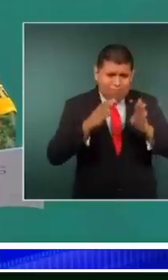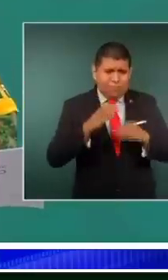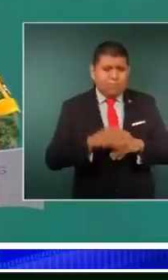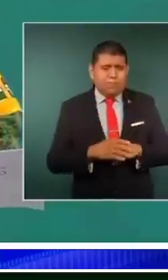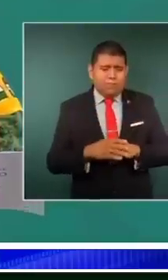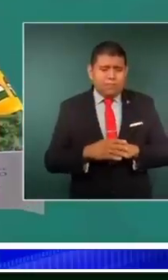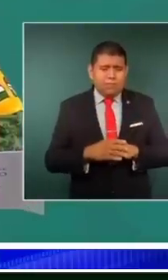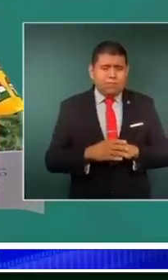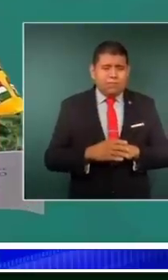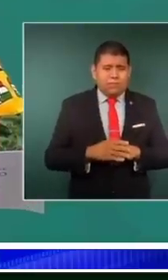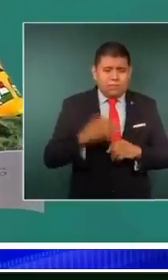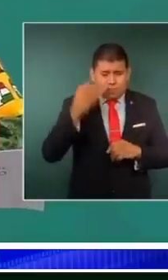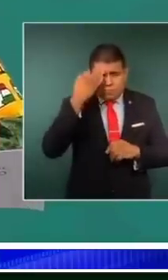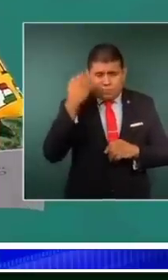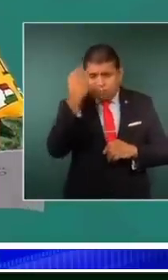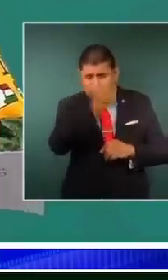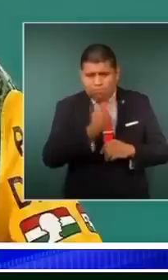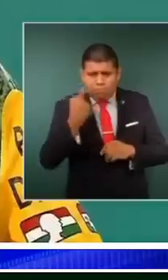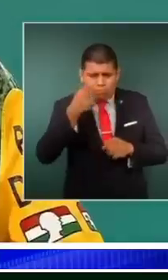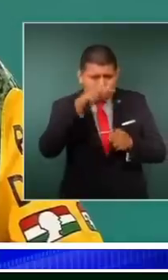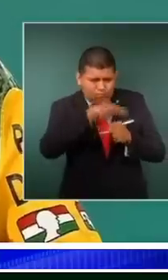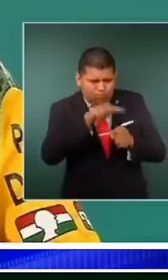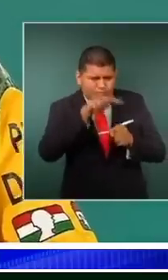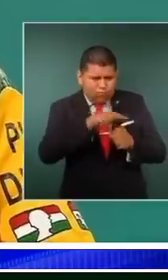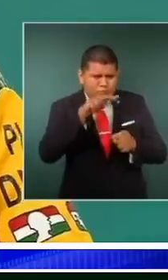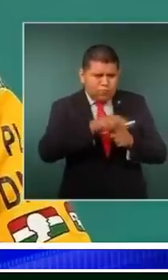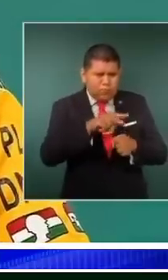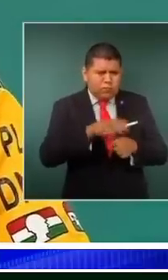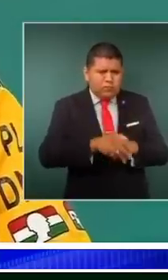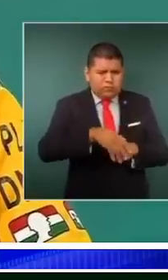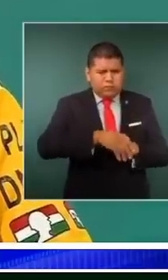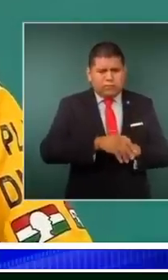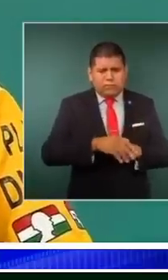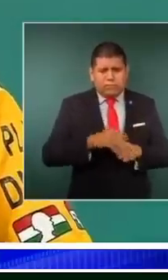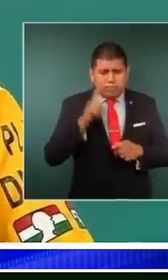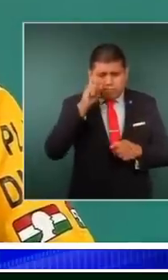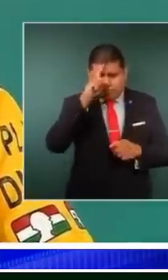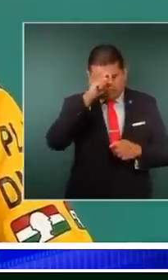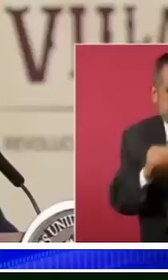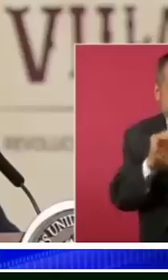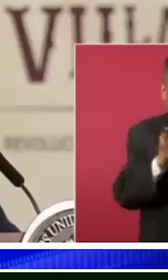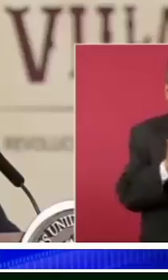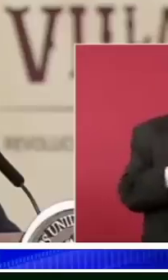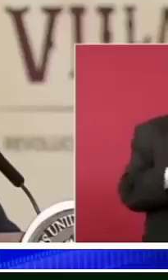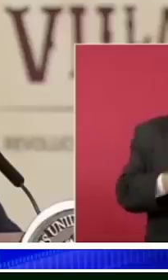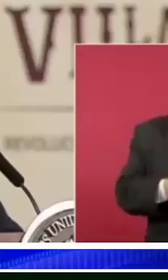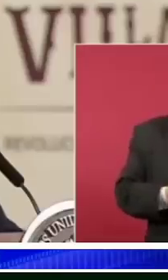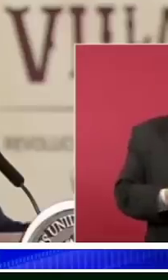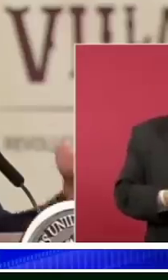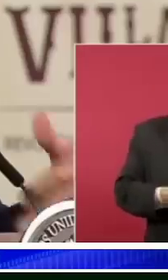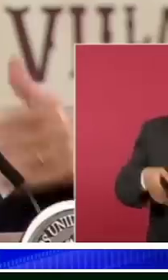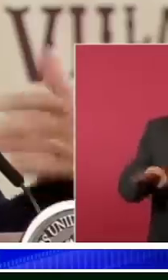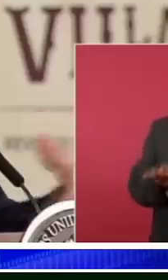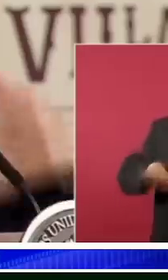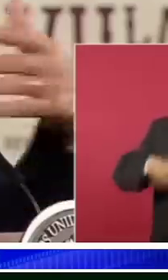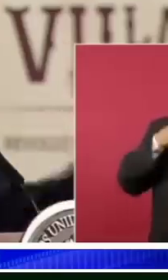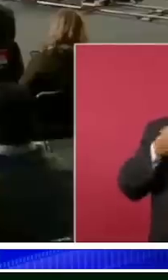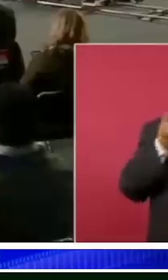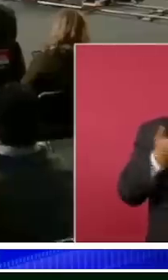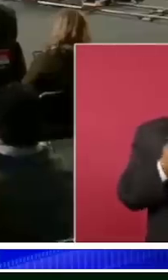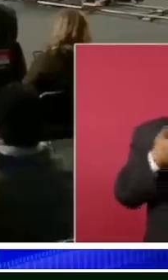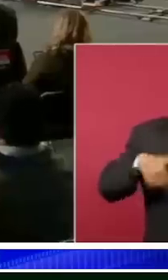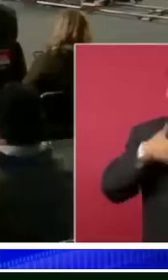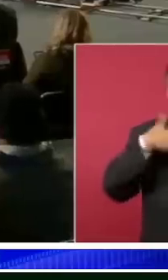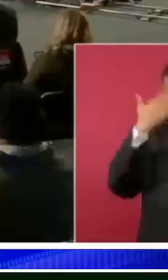agradezco que me hayan acompañado en la emisión si les gustó el vídeo les invito que se suscriban al Canal también les agradezco mucho ese like y les invito a que sigan pendientes